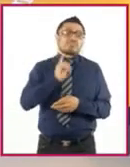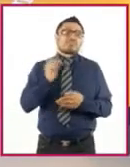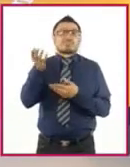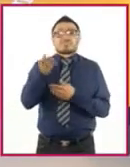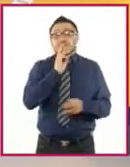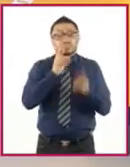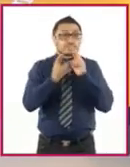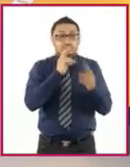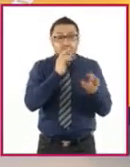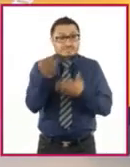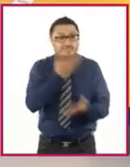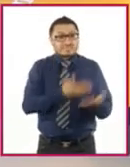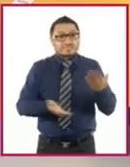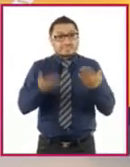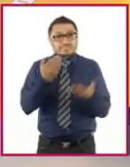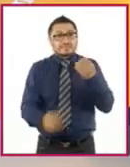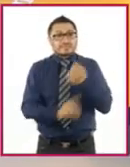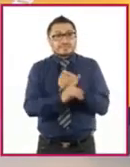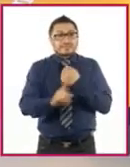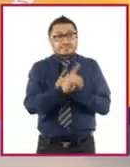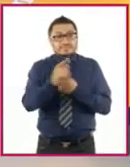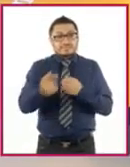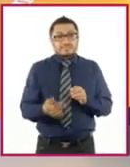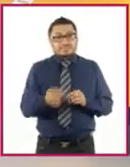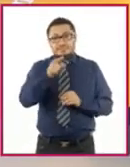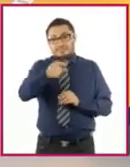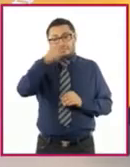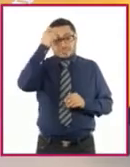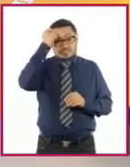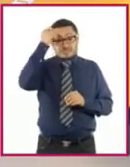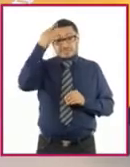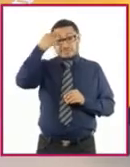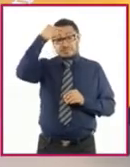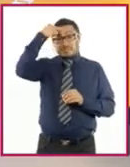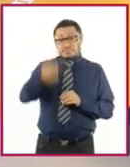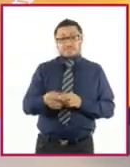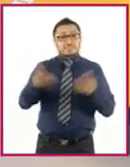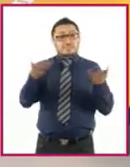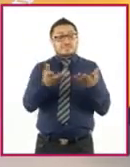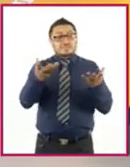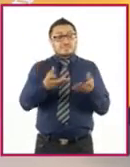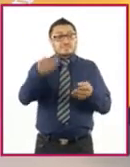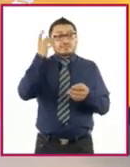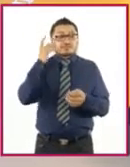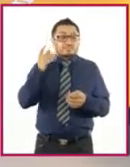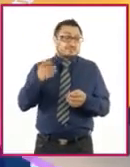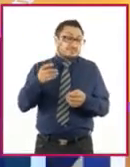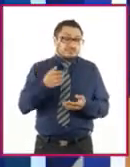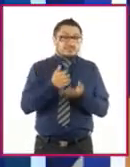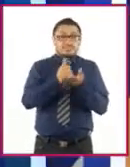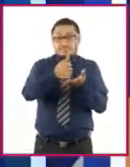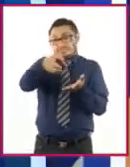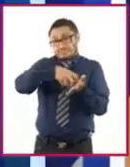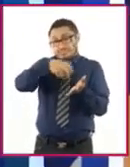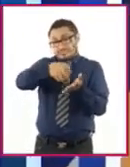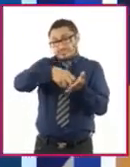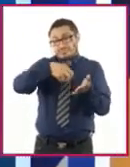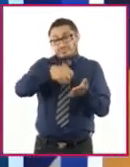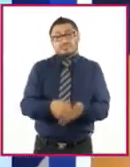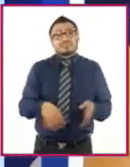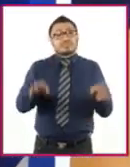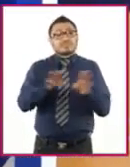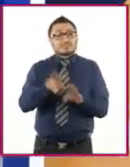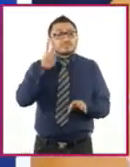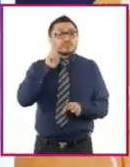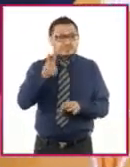resultados y el problema que inventaron para recibir retroalimentación. ¿Qué les parece si antes